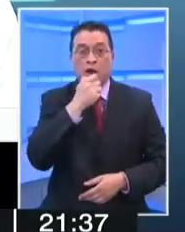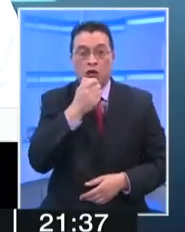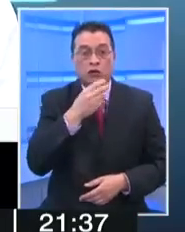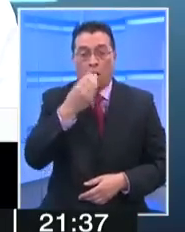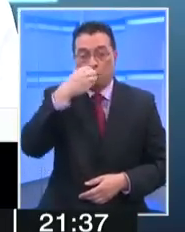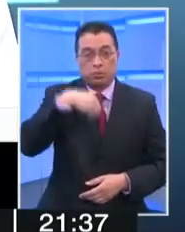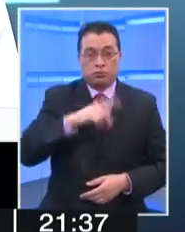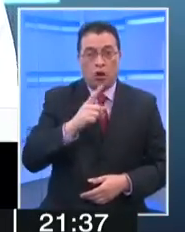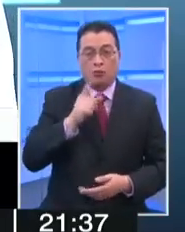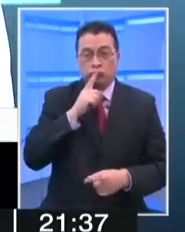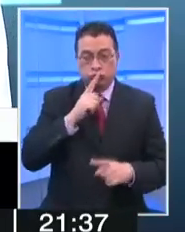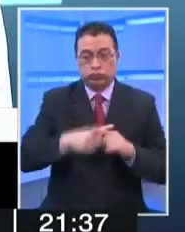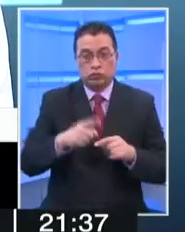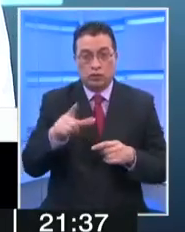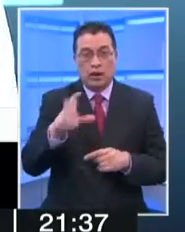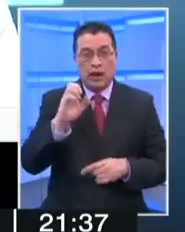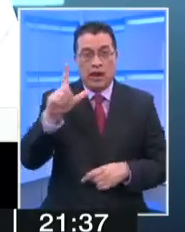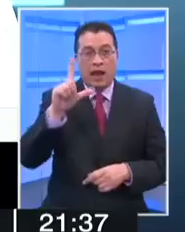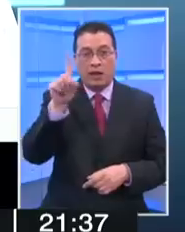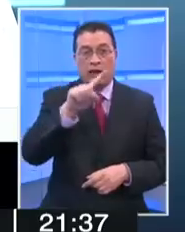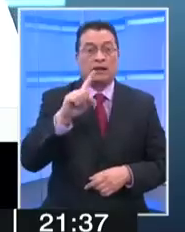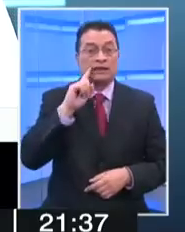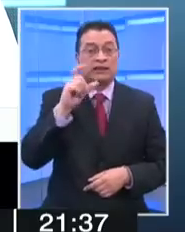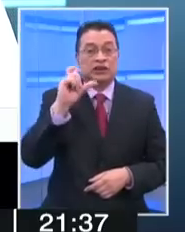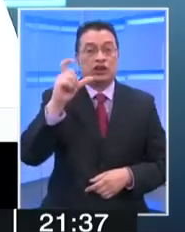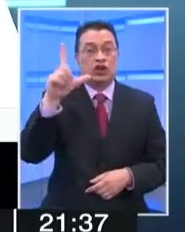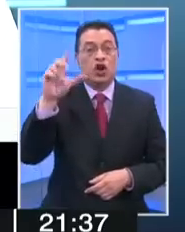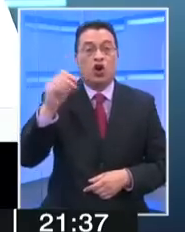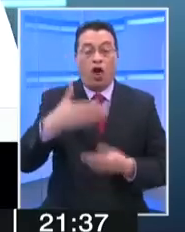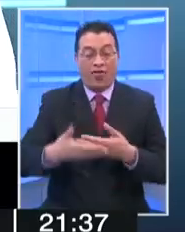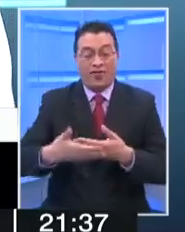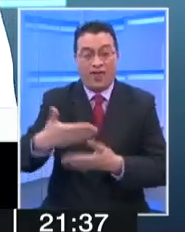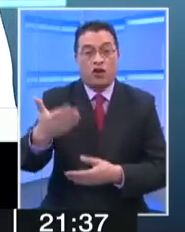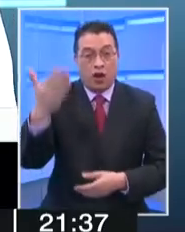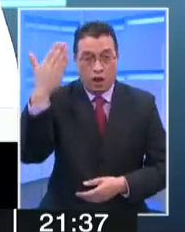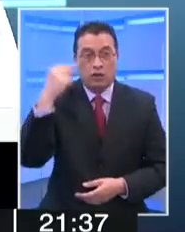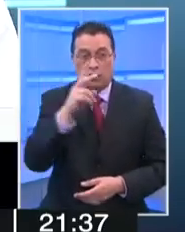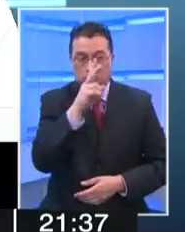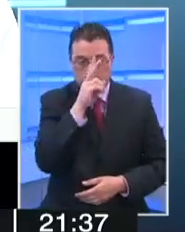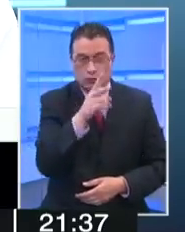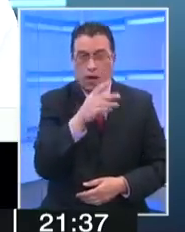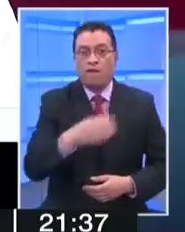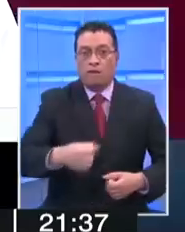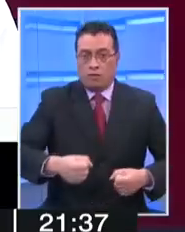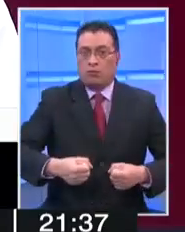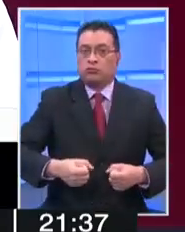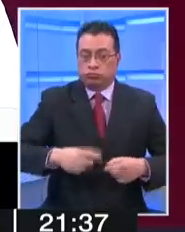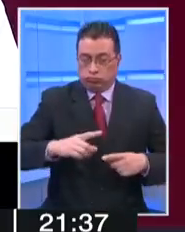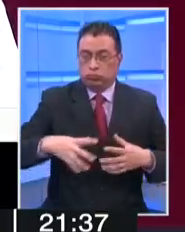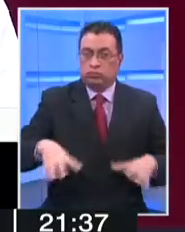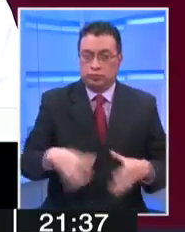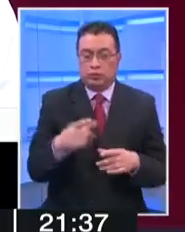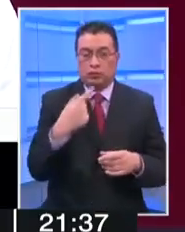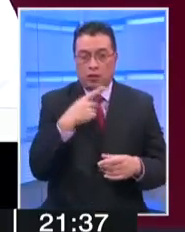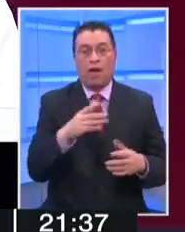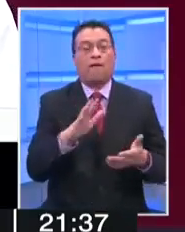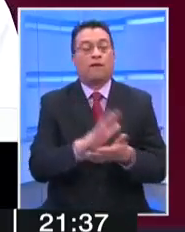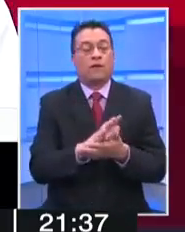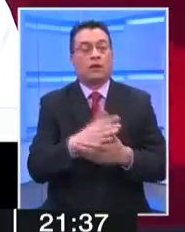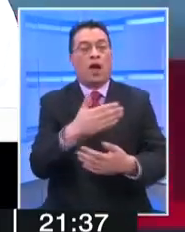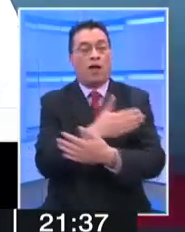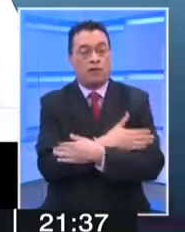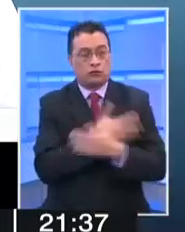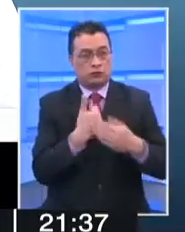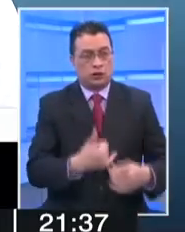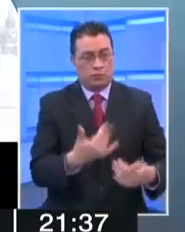atrevía a escribir y escribió nada menos que en el Diario del siglo es decir creo que nosotros demos un reconocimiento cada vez que nosotros le hemos invitado a nuestra fiesta los abrazos que se